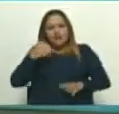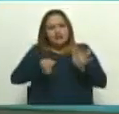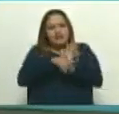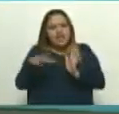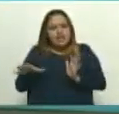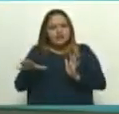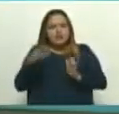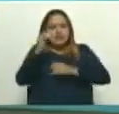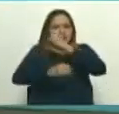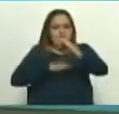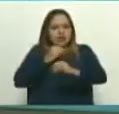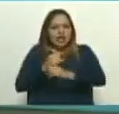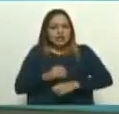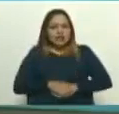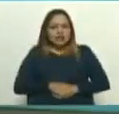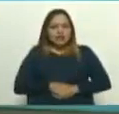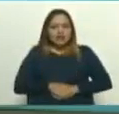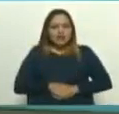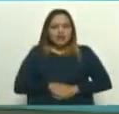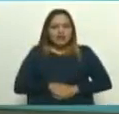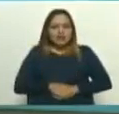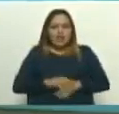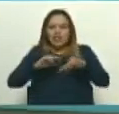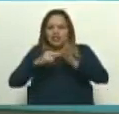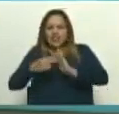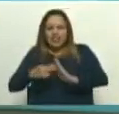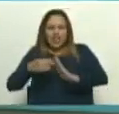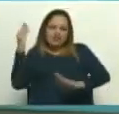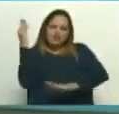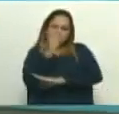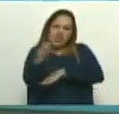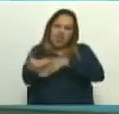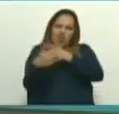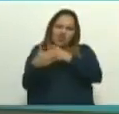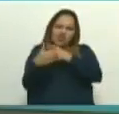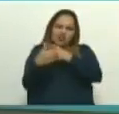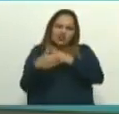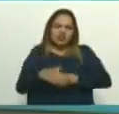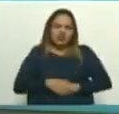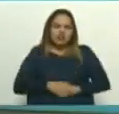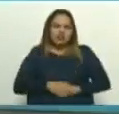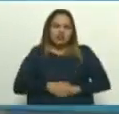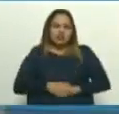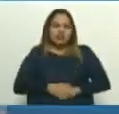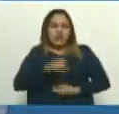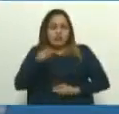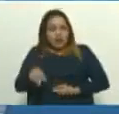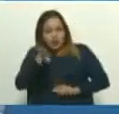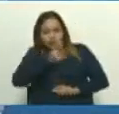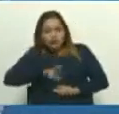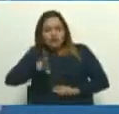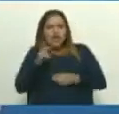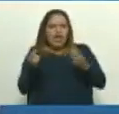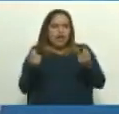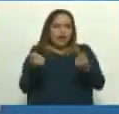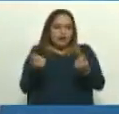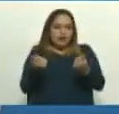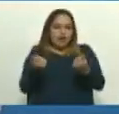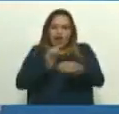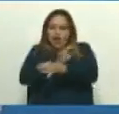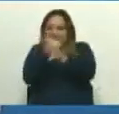internacional. Por eso se llaman unilaterales. Son extorsivas, ¿ustedes saben por qué? Porque utilizan la economía como